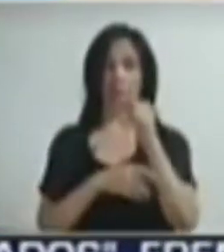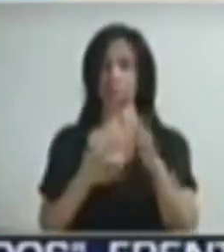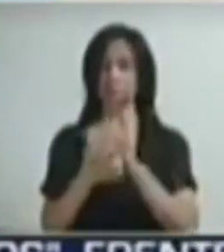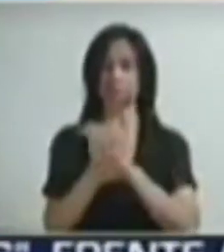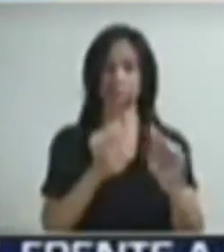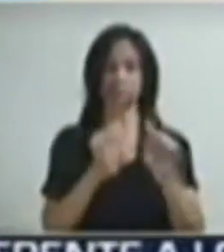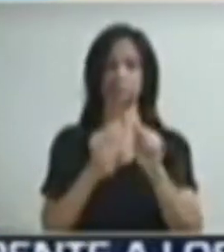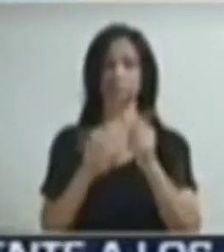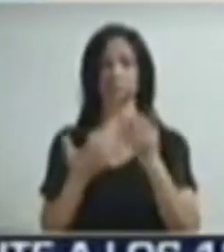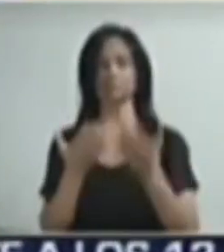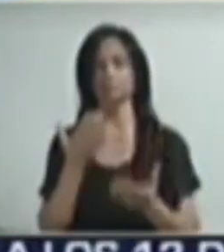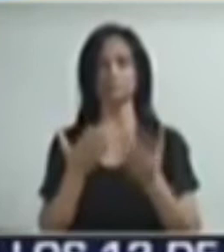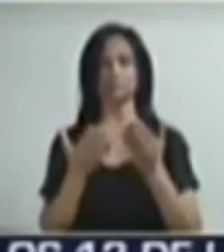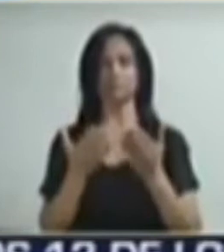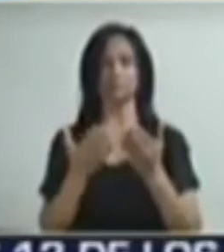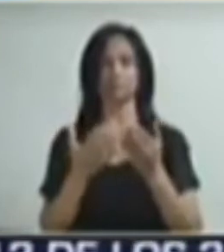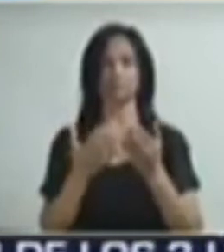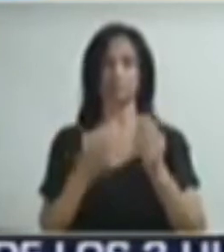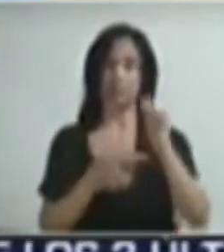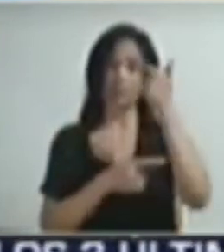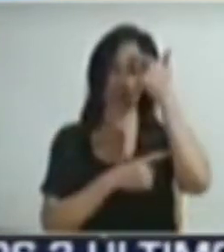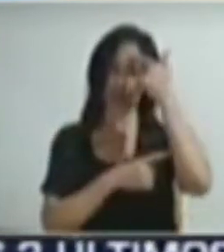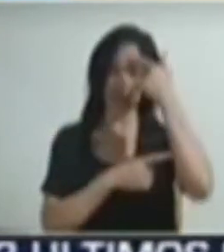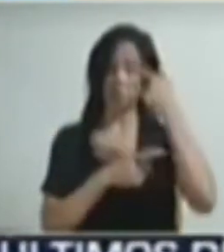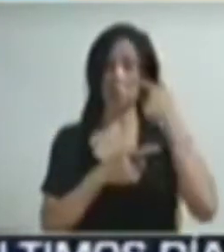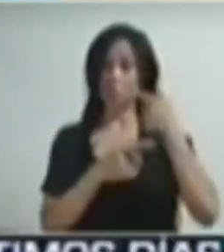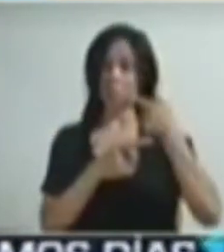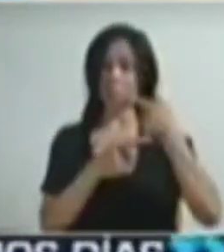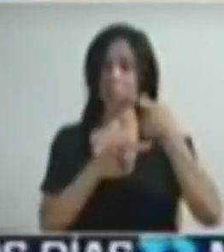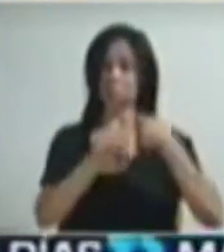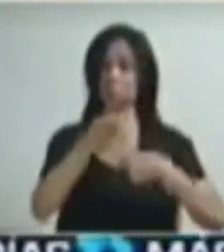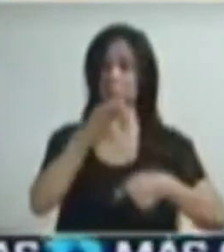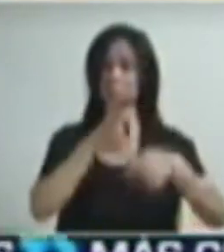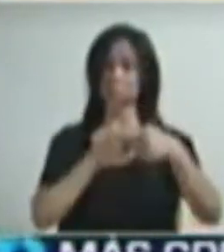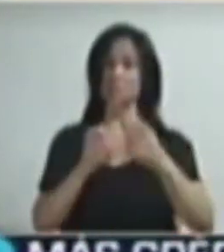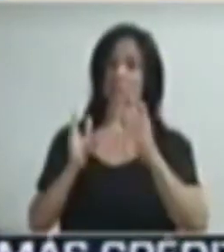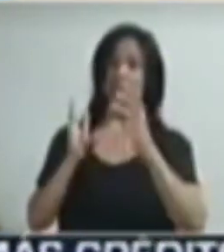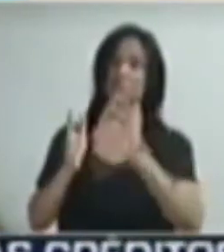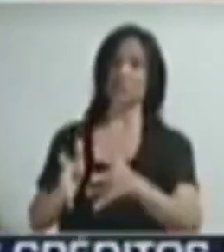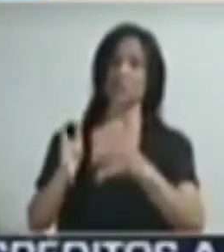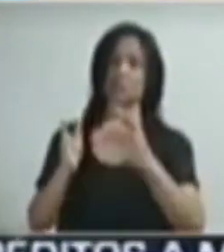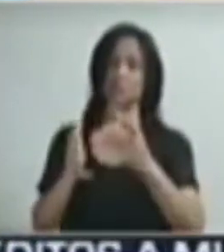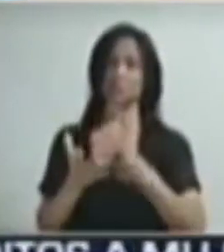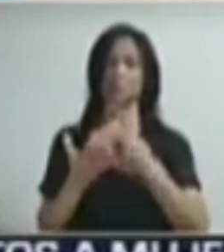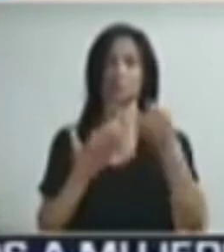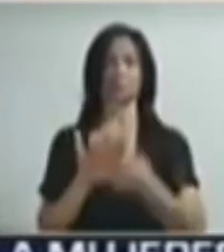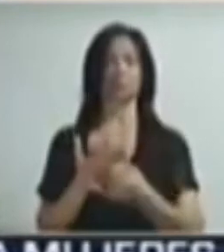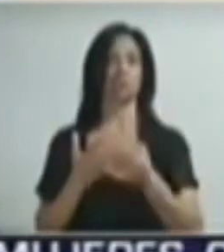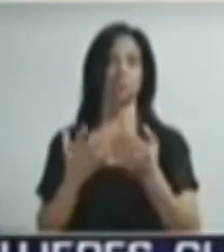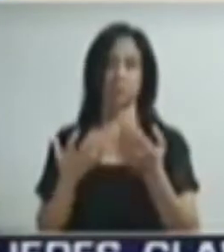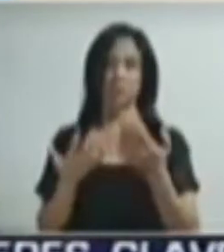en la etapa de transición, yo diría personalmente que esto se olvidó lo que era el proyecto y